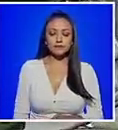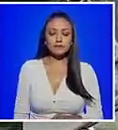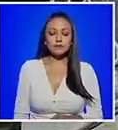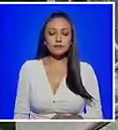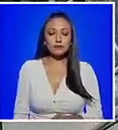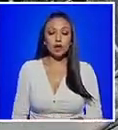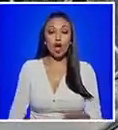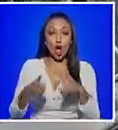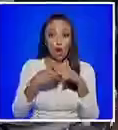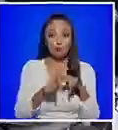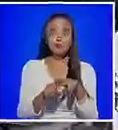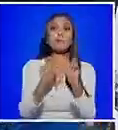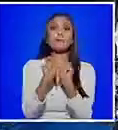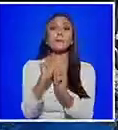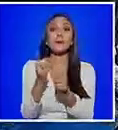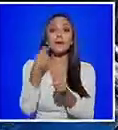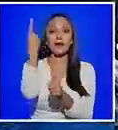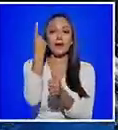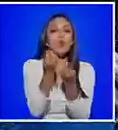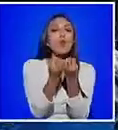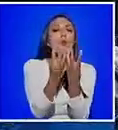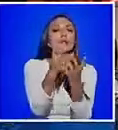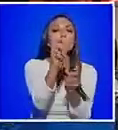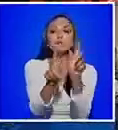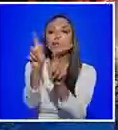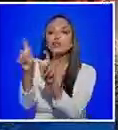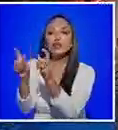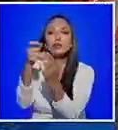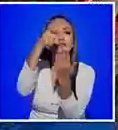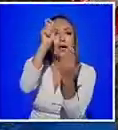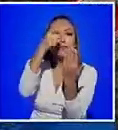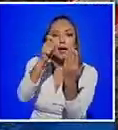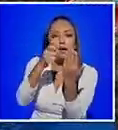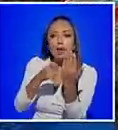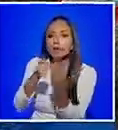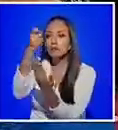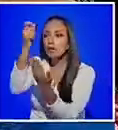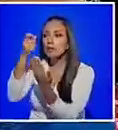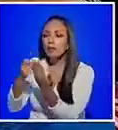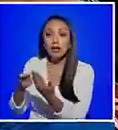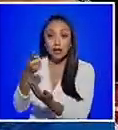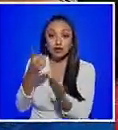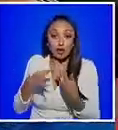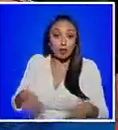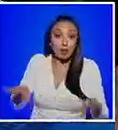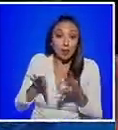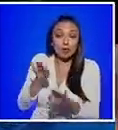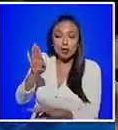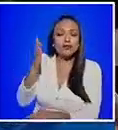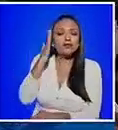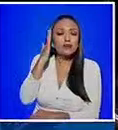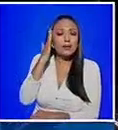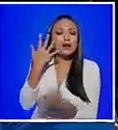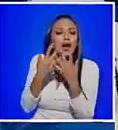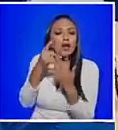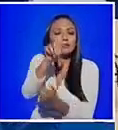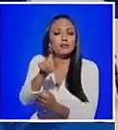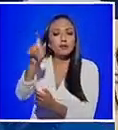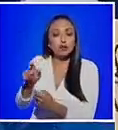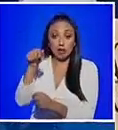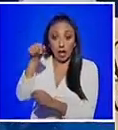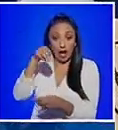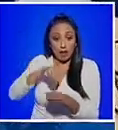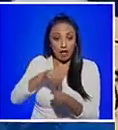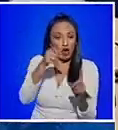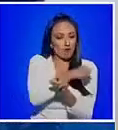Arrancó el primer censo penitenciario en el país, fundamental para la construcción de una política pública en las cárceles, en donde se han generado episodios violentos